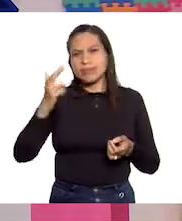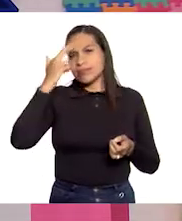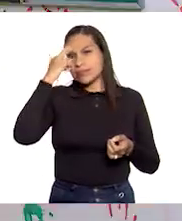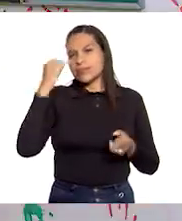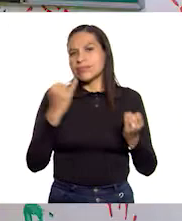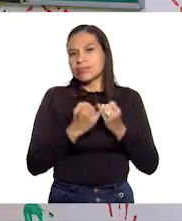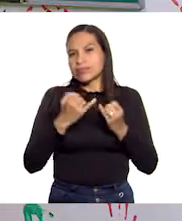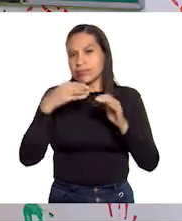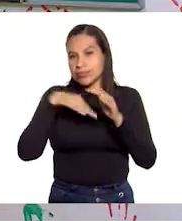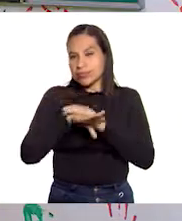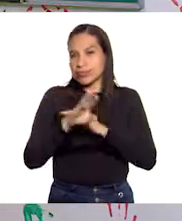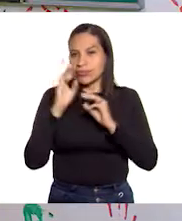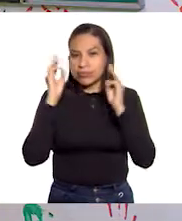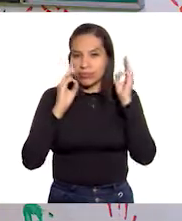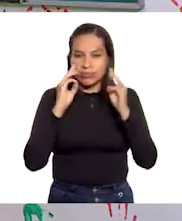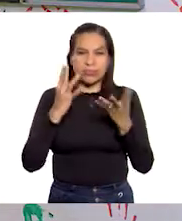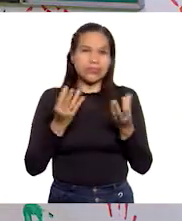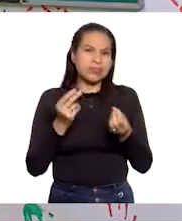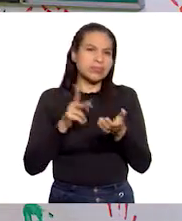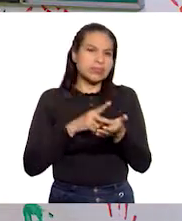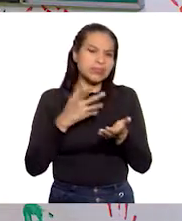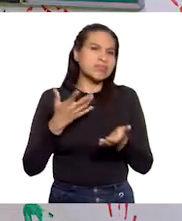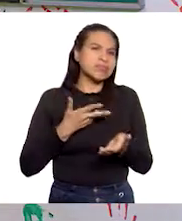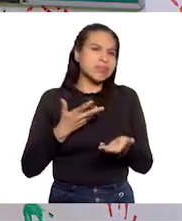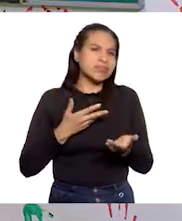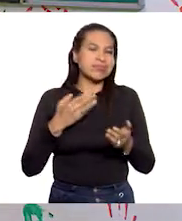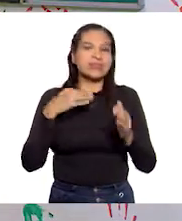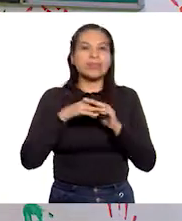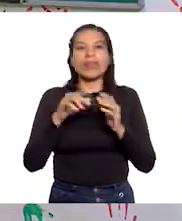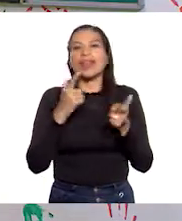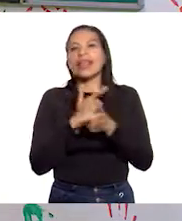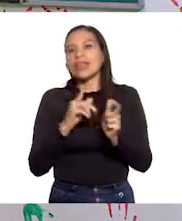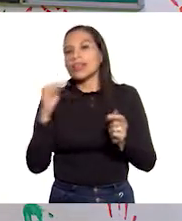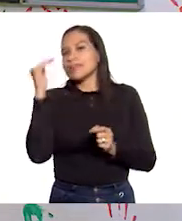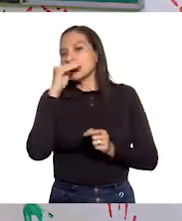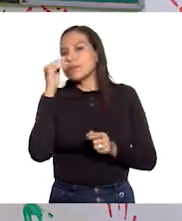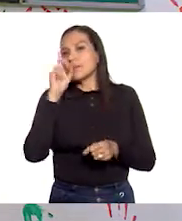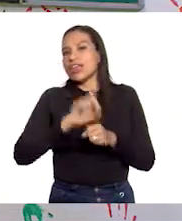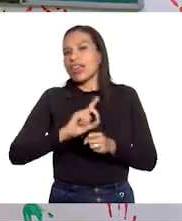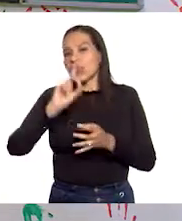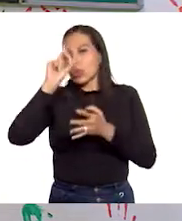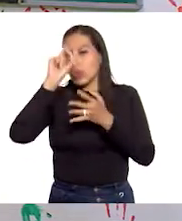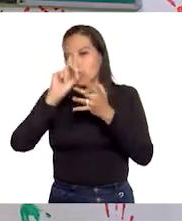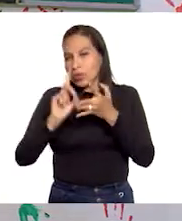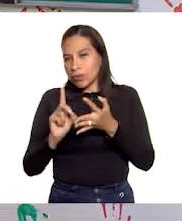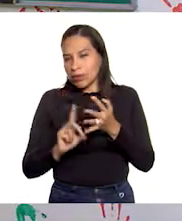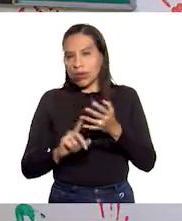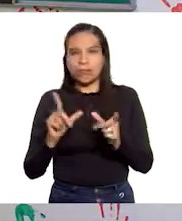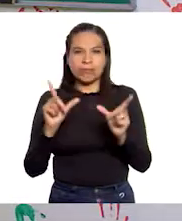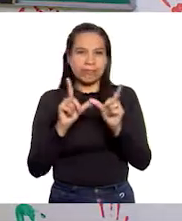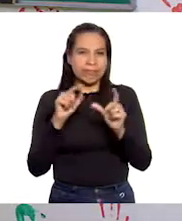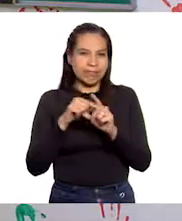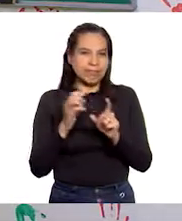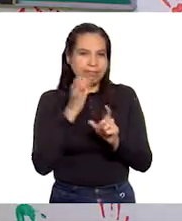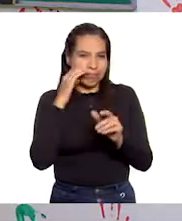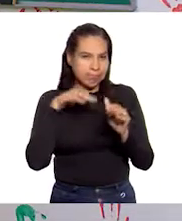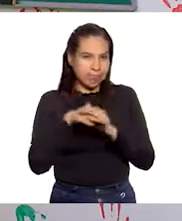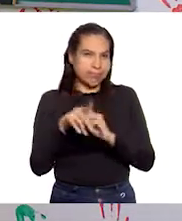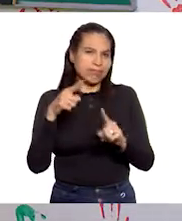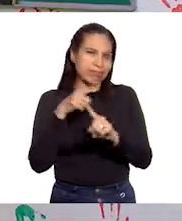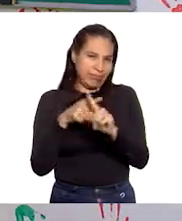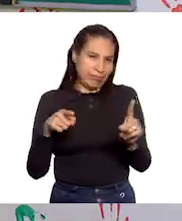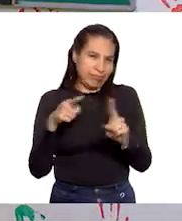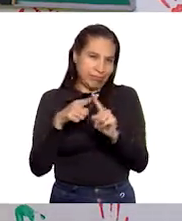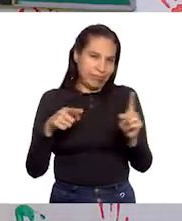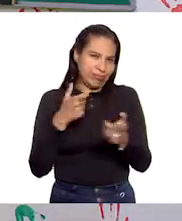que también la entrada a los museos muchas veces tiene entrada libre los días domingos o que con nuestra credencial de la escuela nos pueden hacer